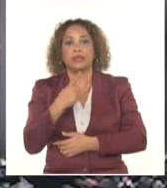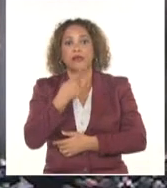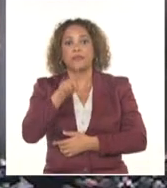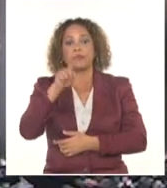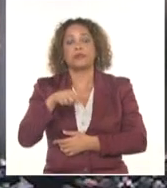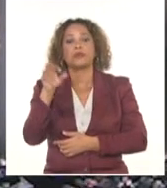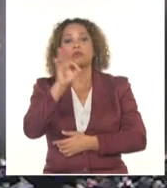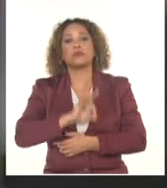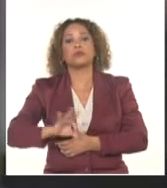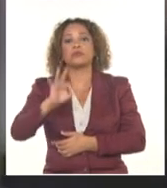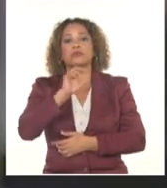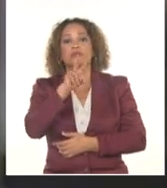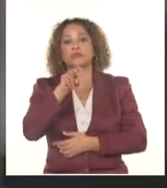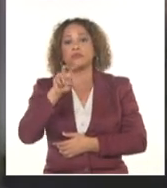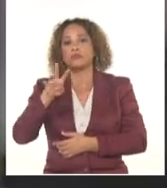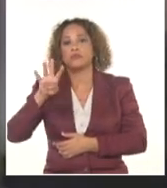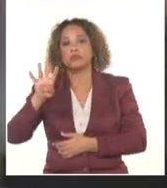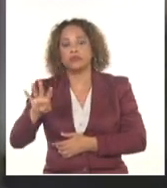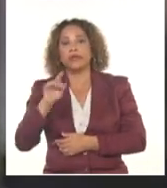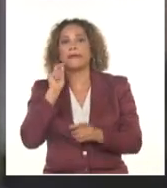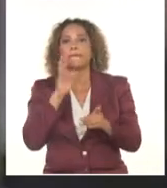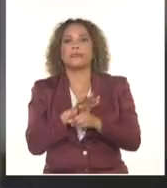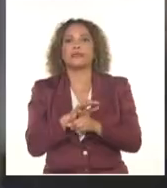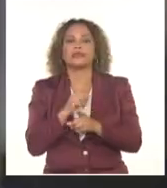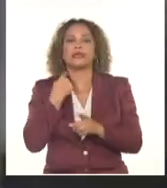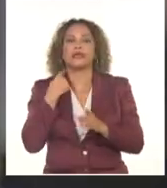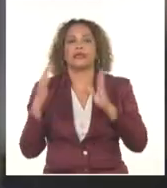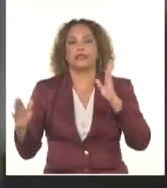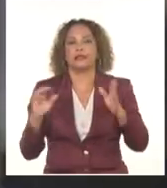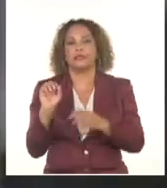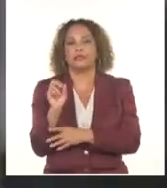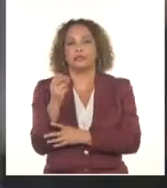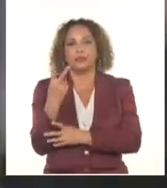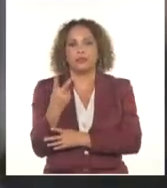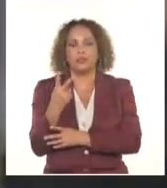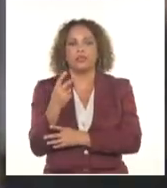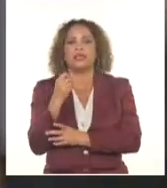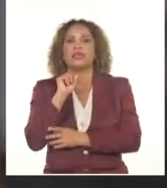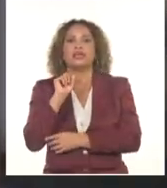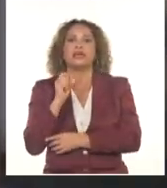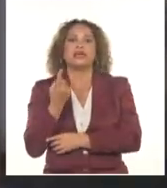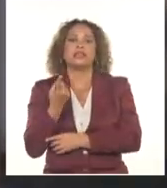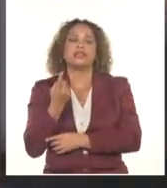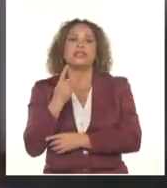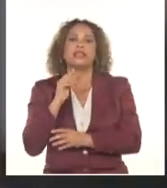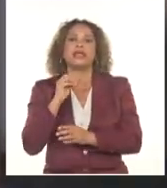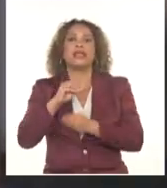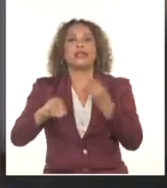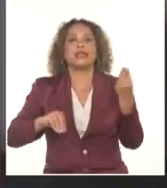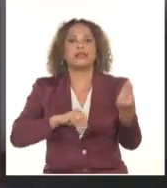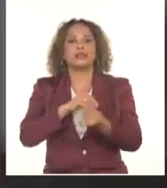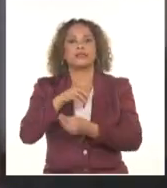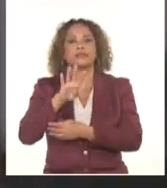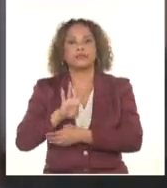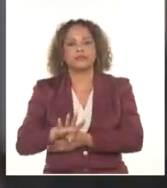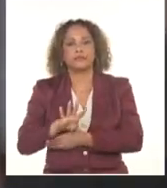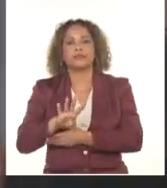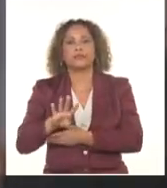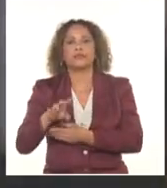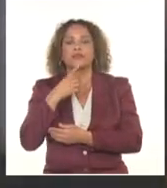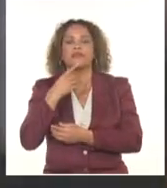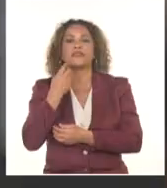2024 inicia la segunda etapa el segundo piso de la cuarta transformación de la vida pública de